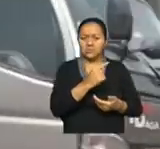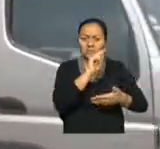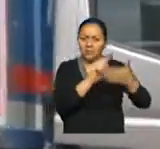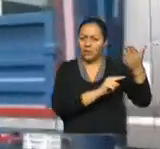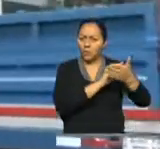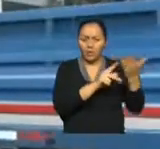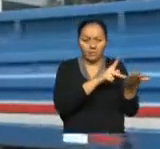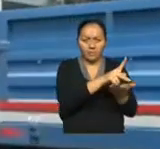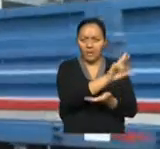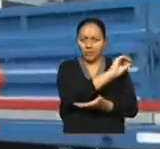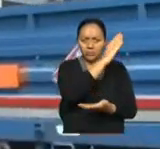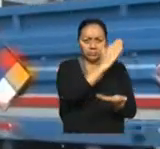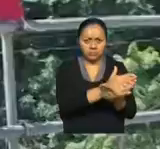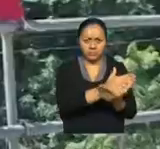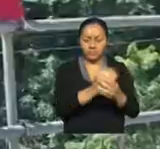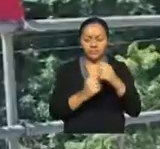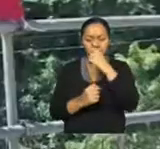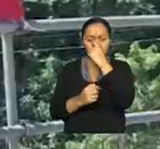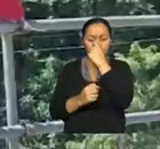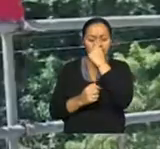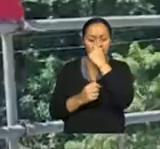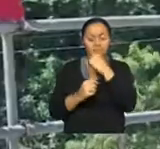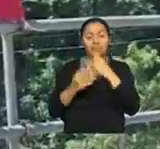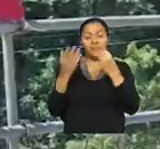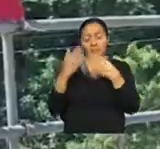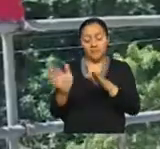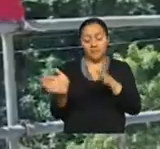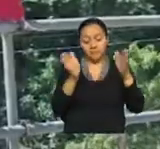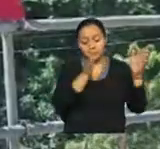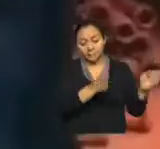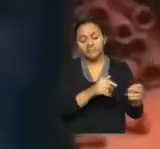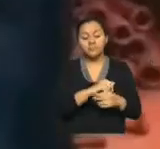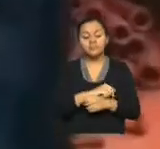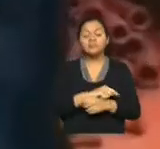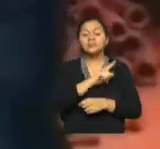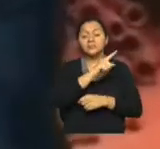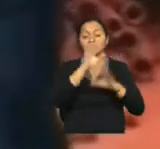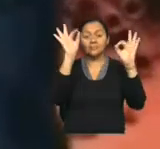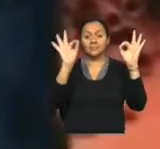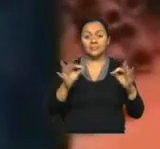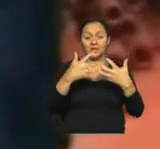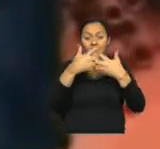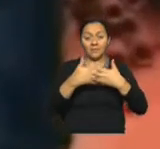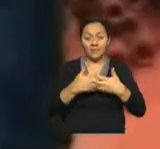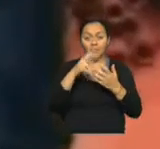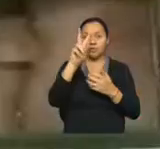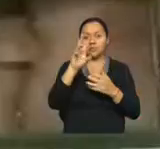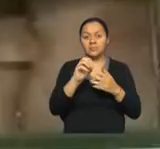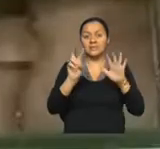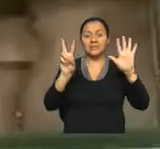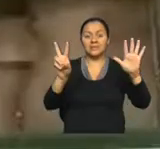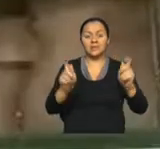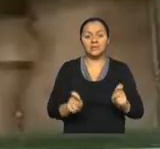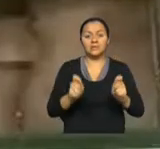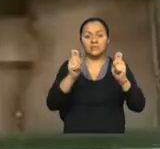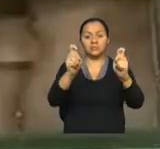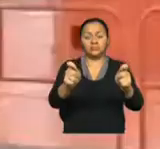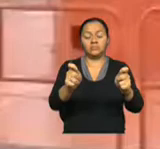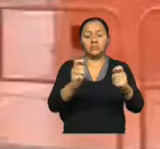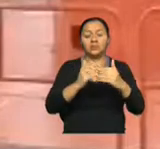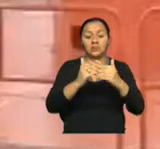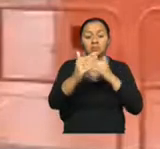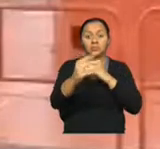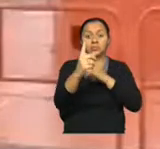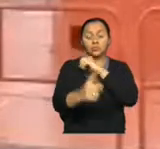contraída con el Banco de Desarrollo de Brasil. La central hidroeléctrica fue entregada en el año 2007. Un año después,